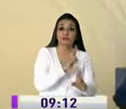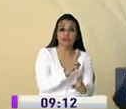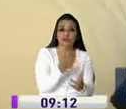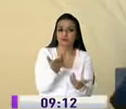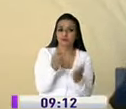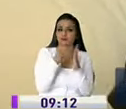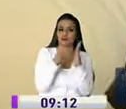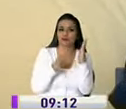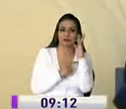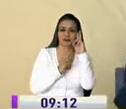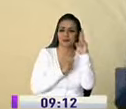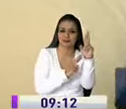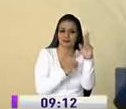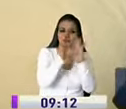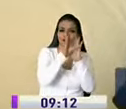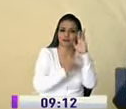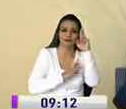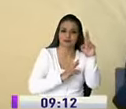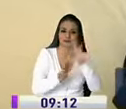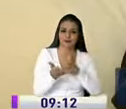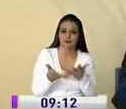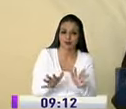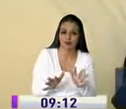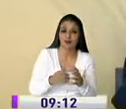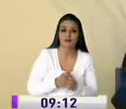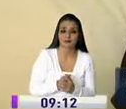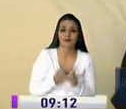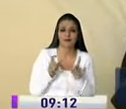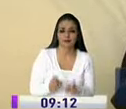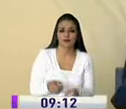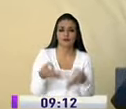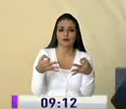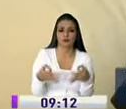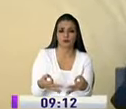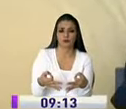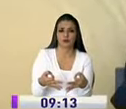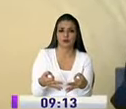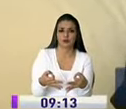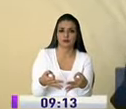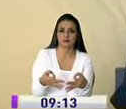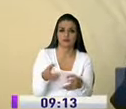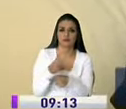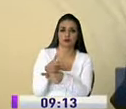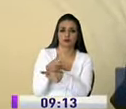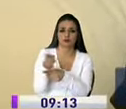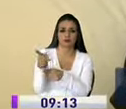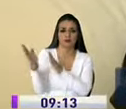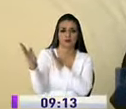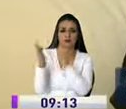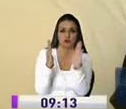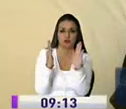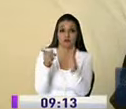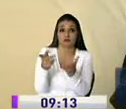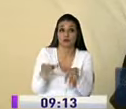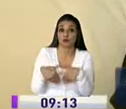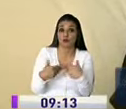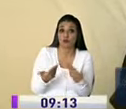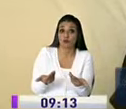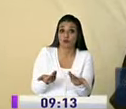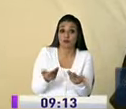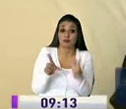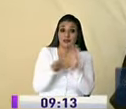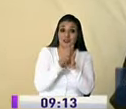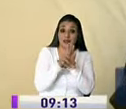norma expresa de la ley y de la Constitución, tienen que ser cumplidas por el Consejo Transitorio. La única fórmula que establece la